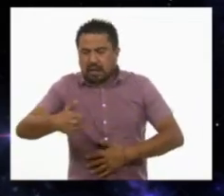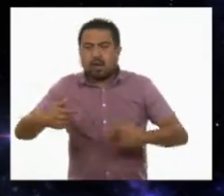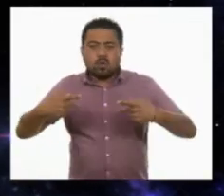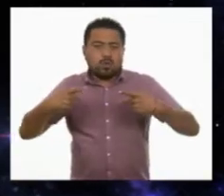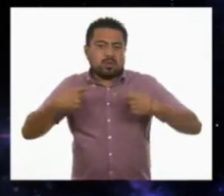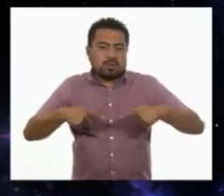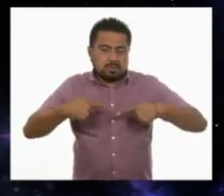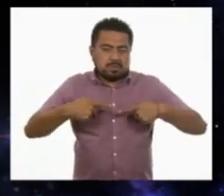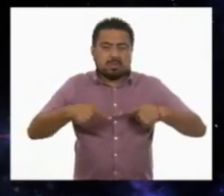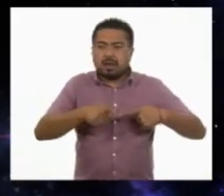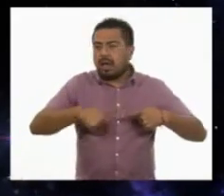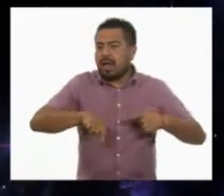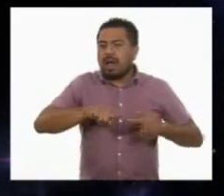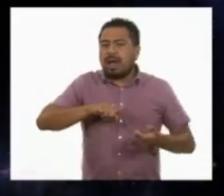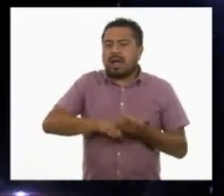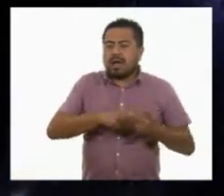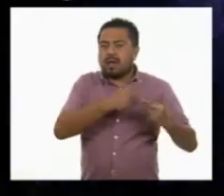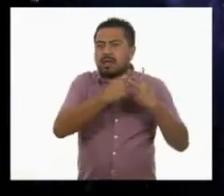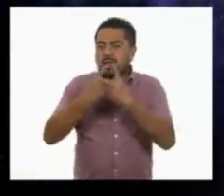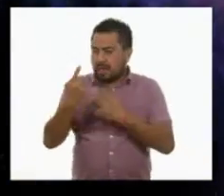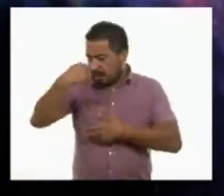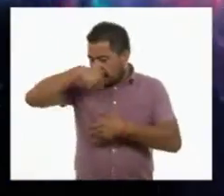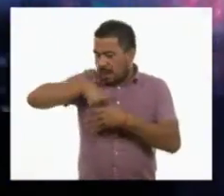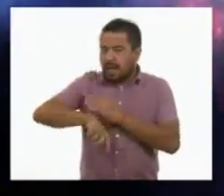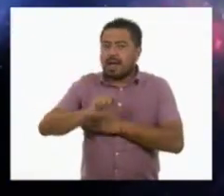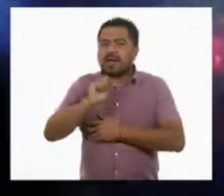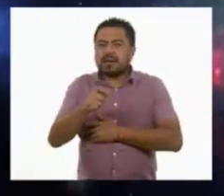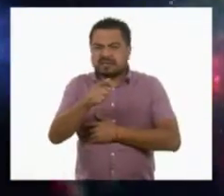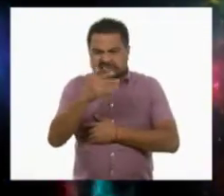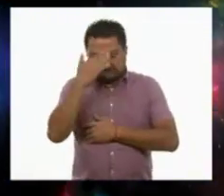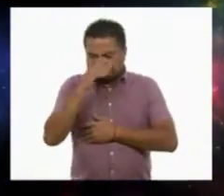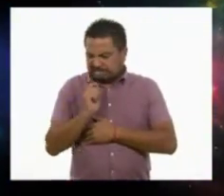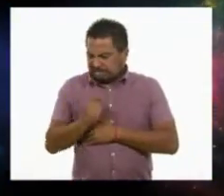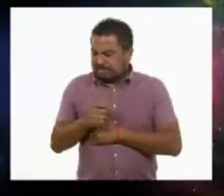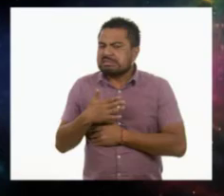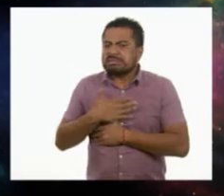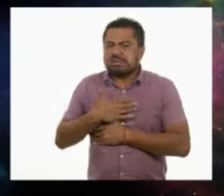humanos tenemos nuestras propias galaxias internas. ¿Sabes quién soy?